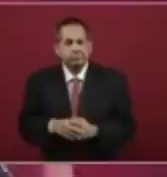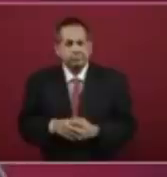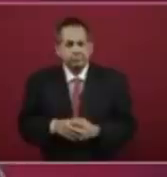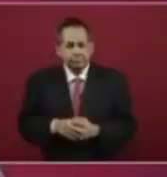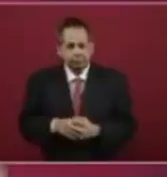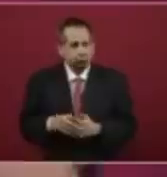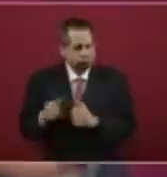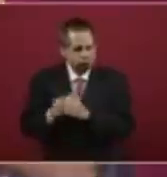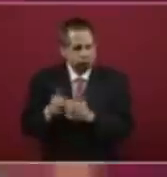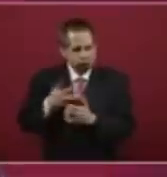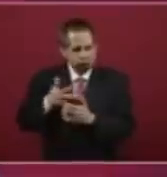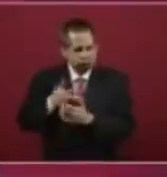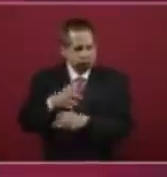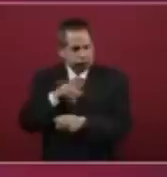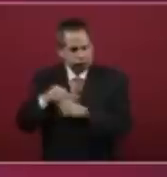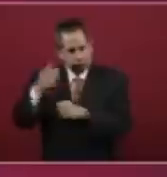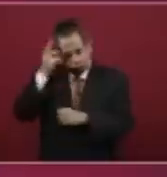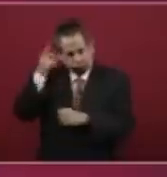con